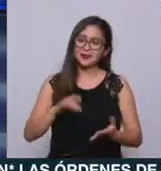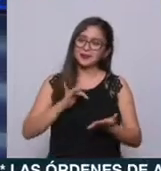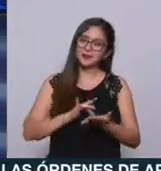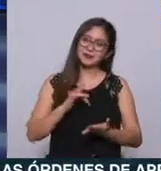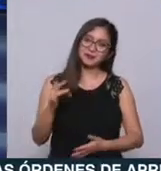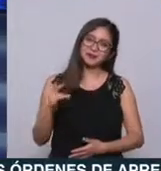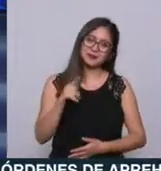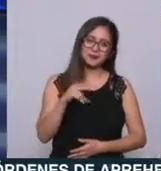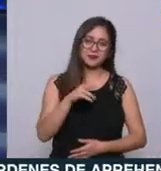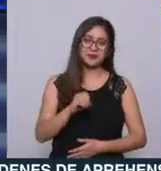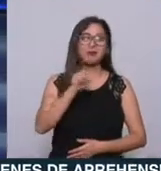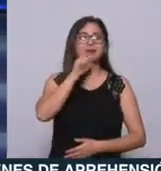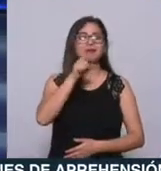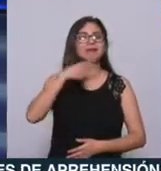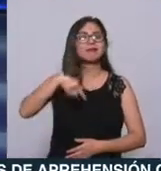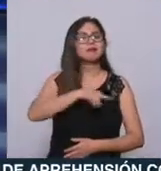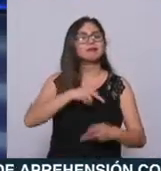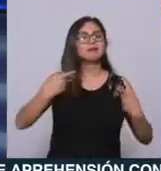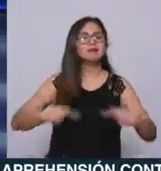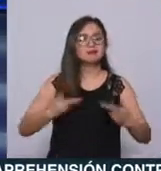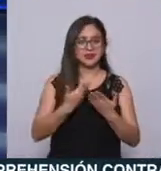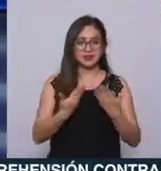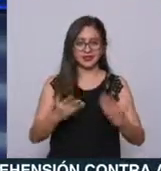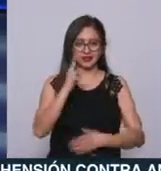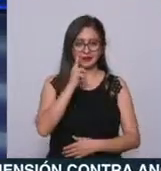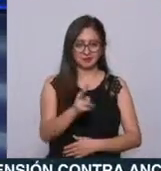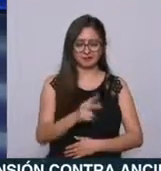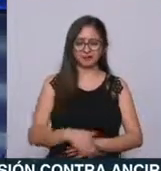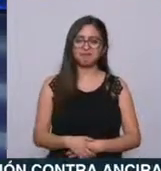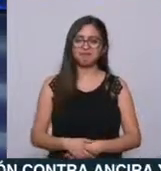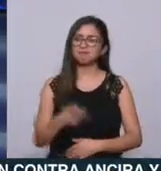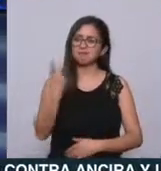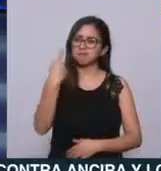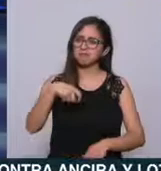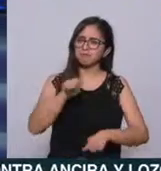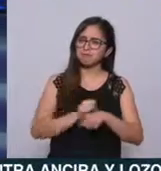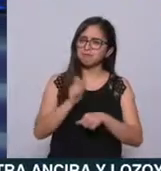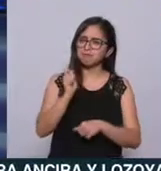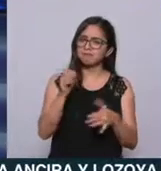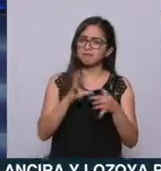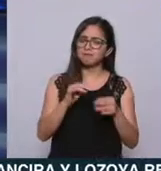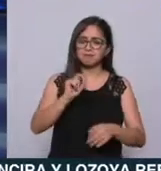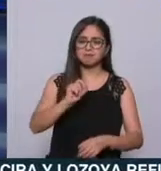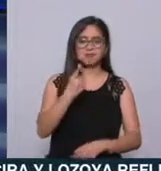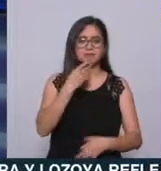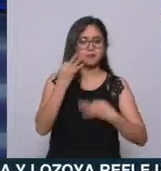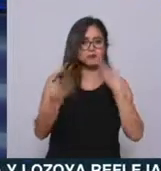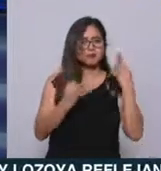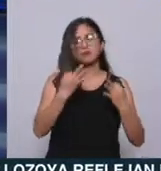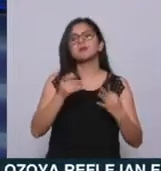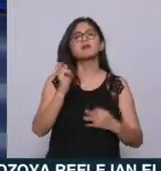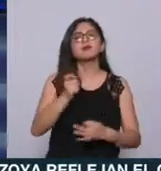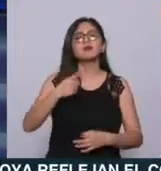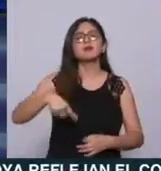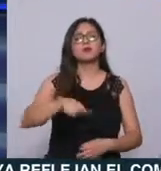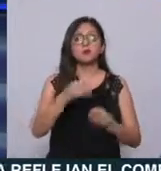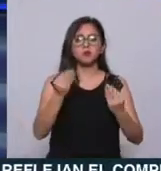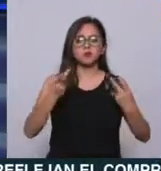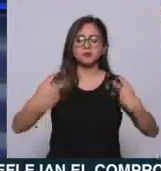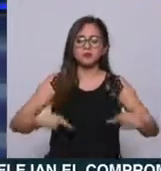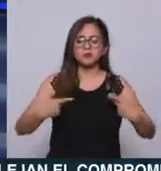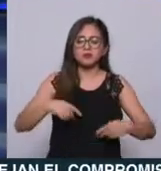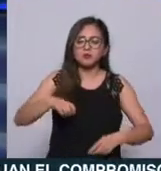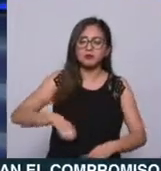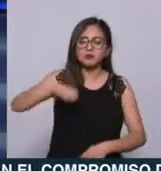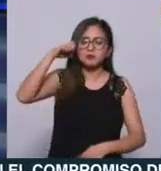Y a usted que nos hace el favor de acompañarnos, le recuerdo que la semana pasada le presentamos aquí en 21 Noticias la historia de varios adultos mayores que